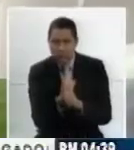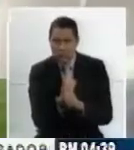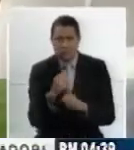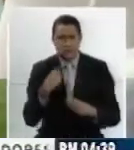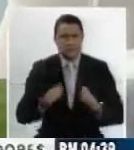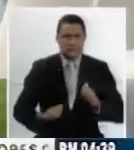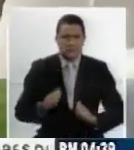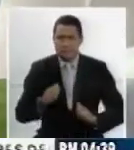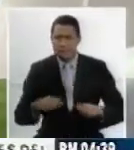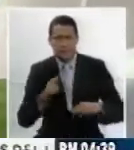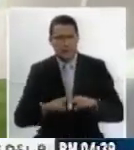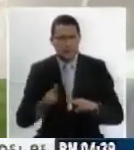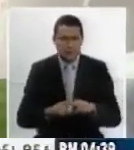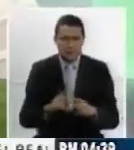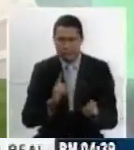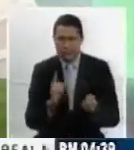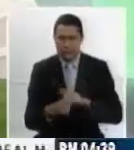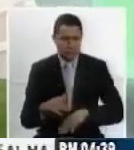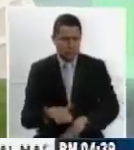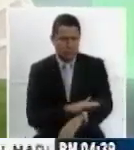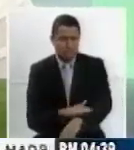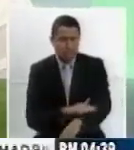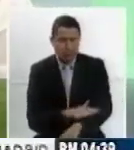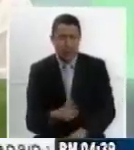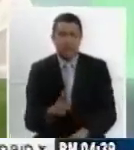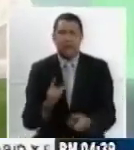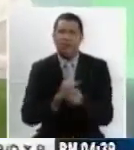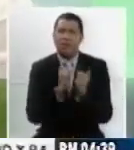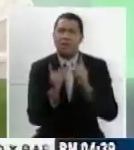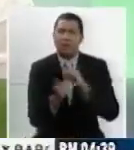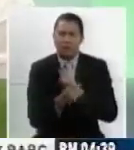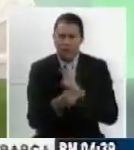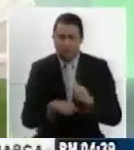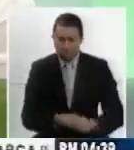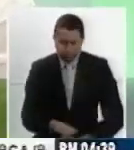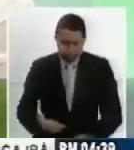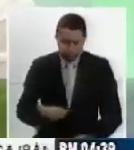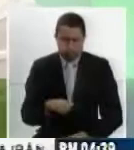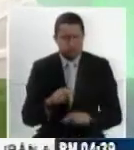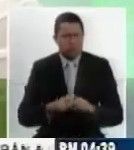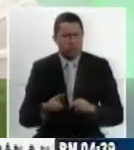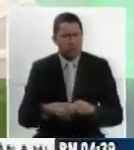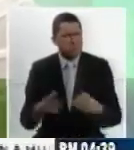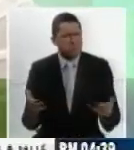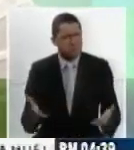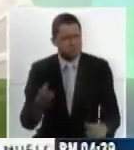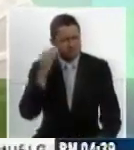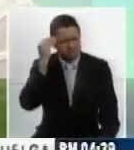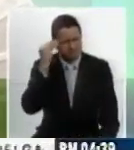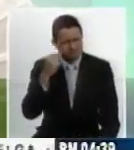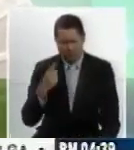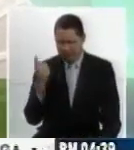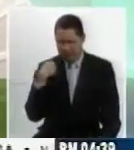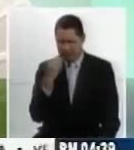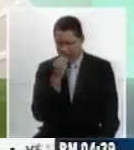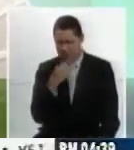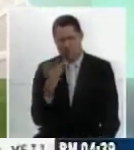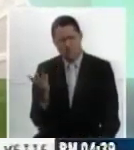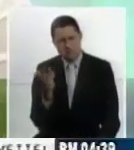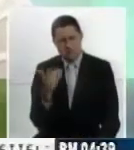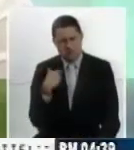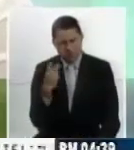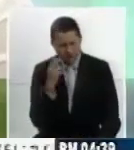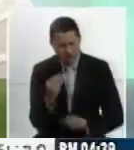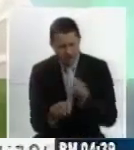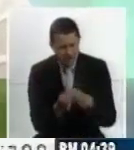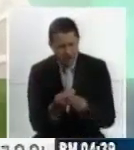puede respirar, cuando aparecen alteraciones en la piel, cuando hay cambios en el ritmo intestinal de nuestros niños, piensen qué le dieron, qué comieron, dónde estuvieron,